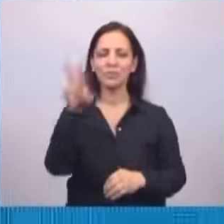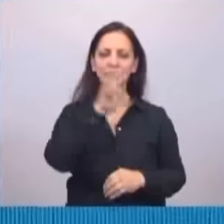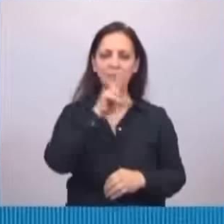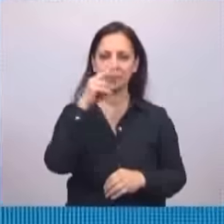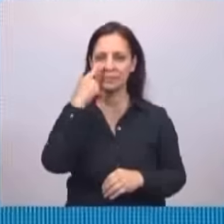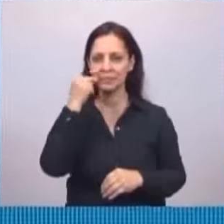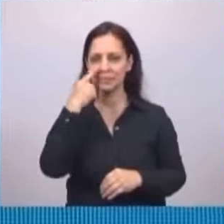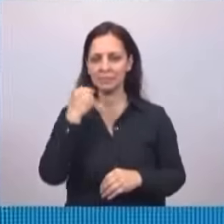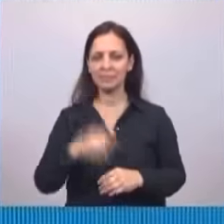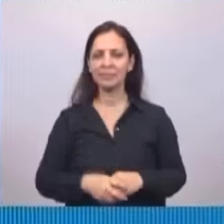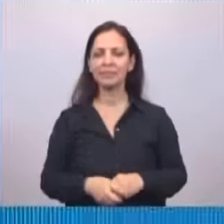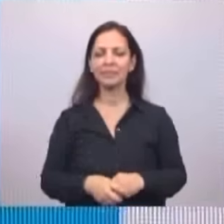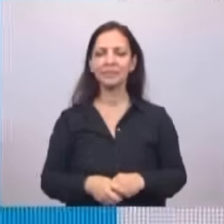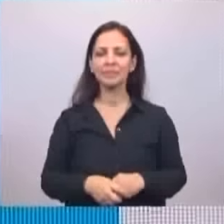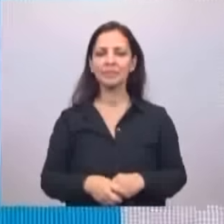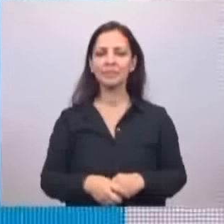compañeras.